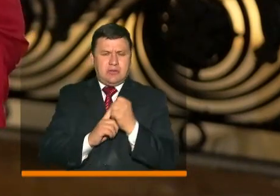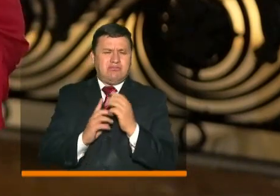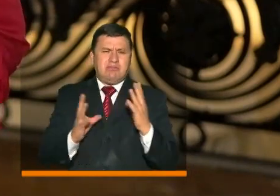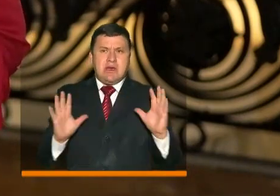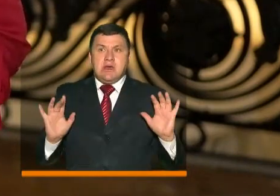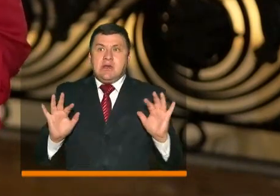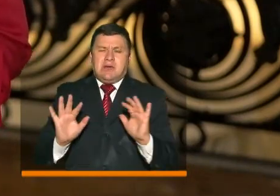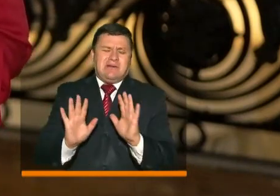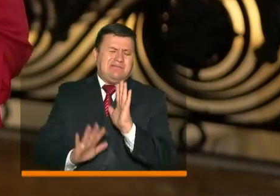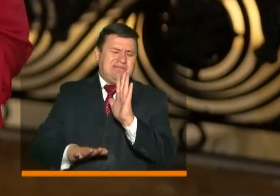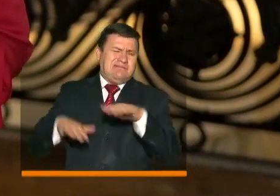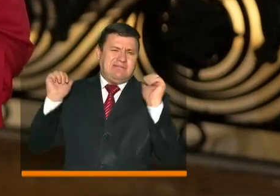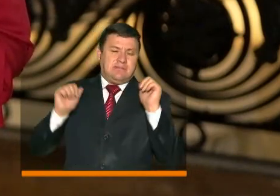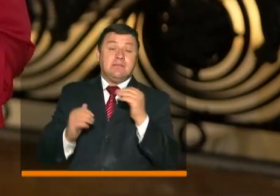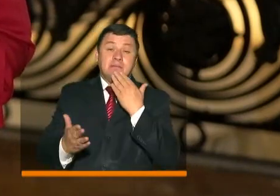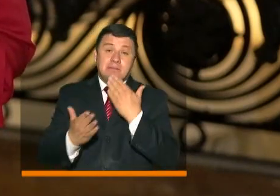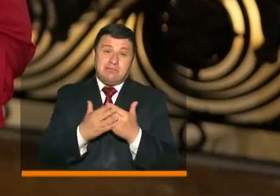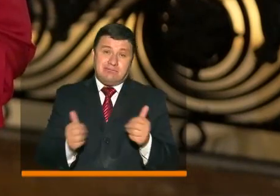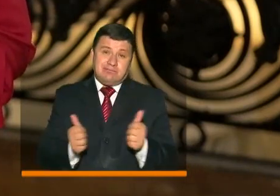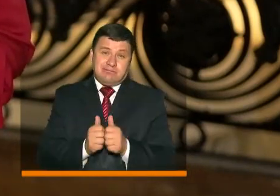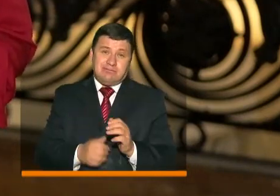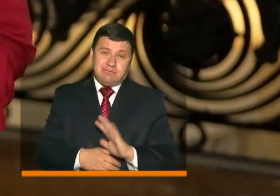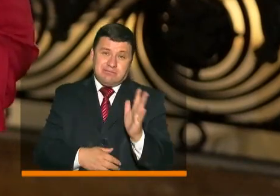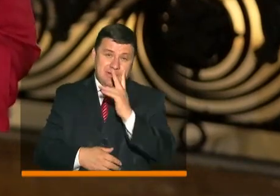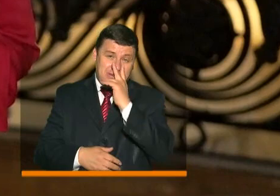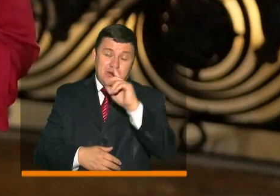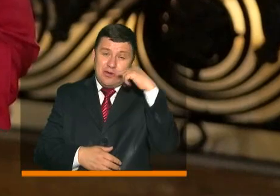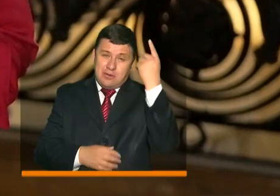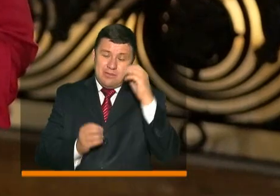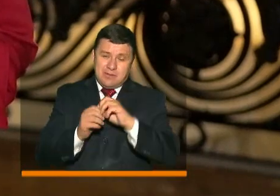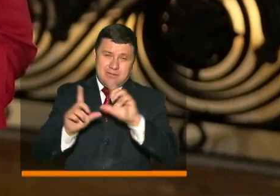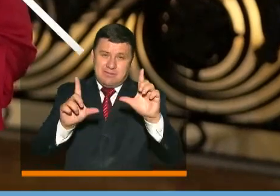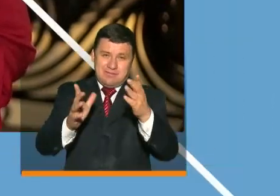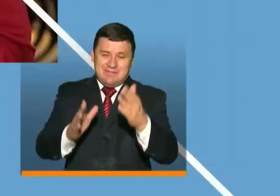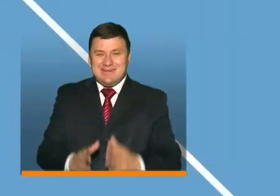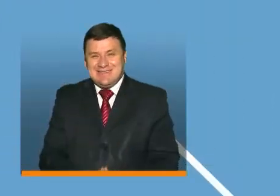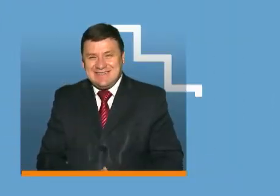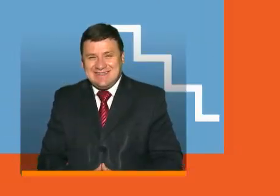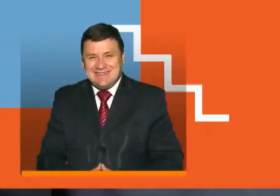las aglomeraciones. Gracias por acompañarnos. Nos vemos en una próxima emisión.